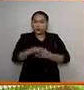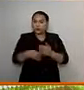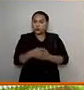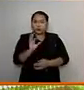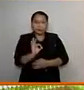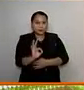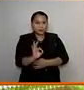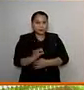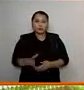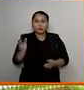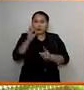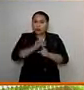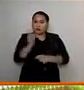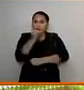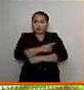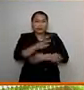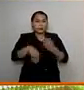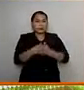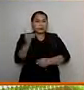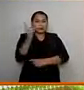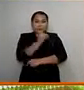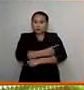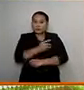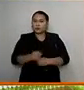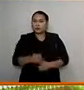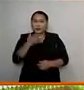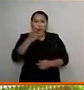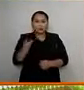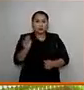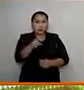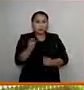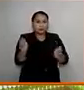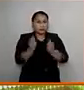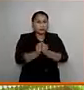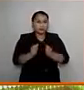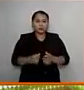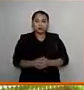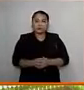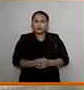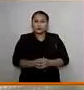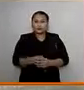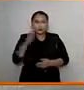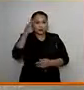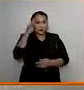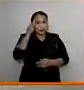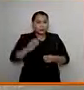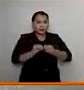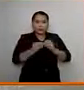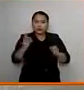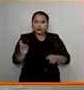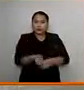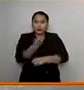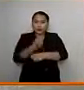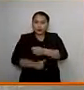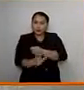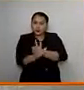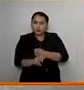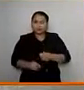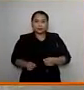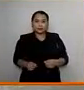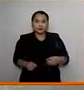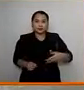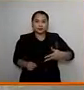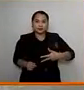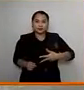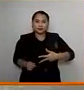bien, cada día, todos los días, la suerte está contigo. Vamos a continuar pegando y ganando en Pega 3. Primer